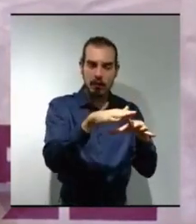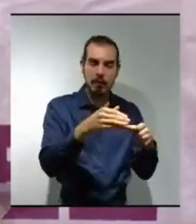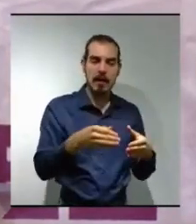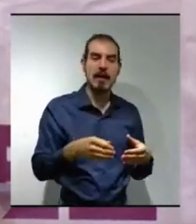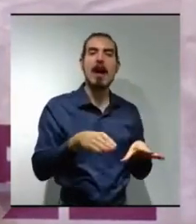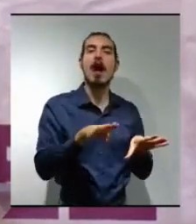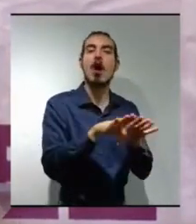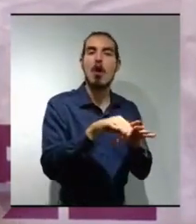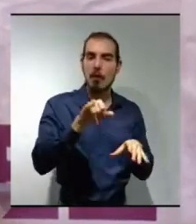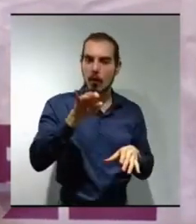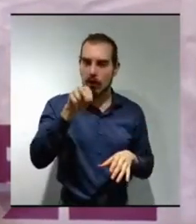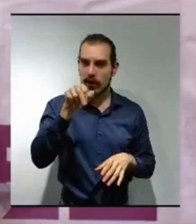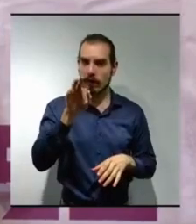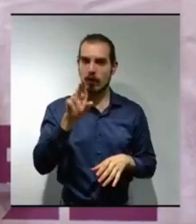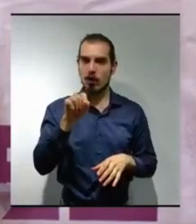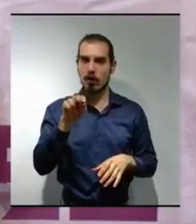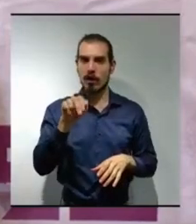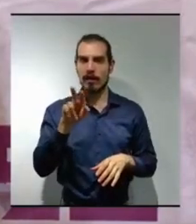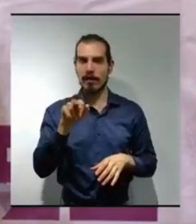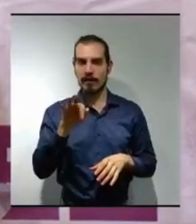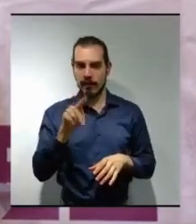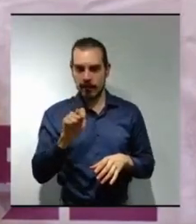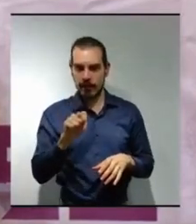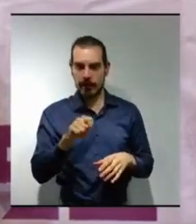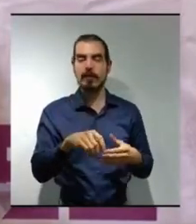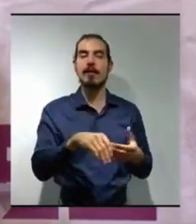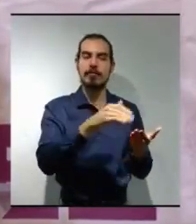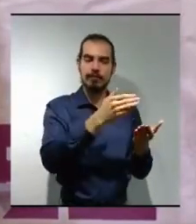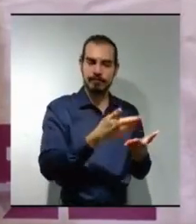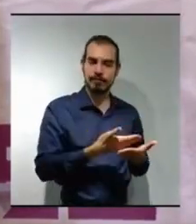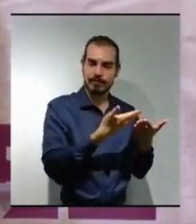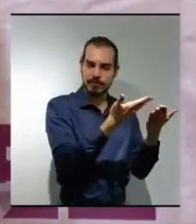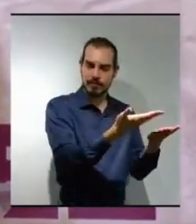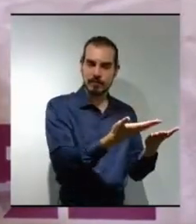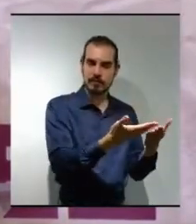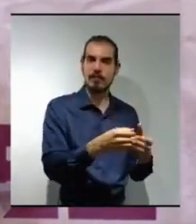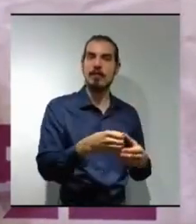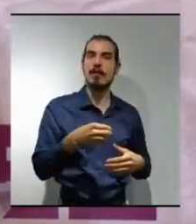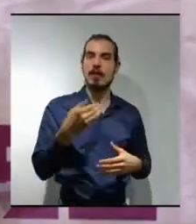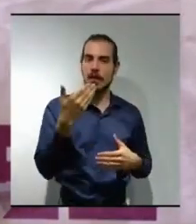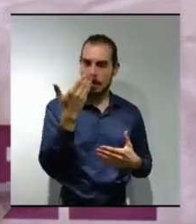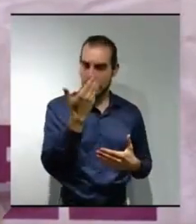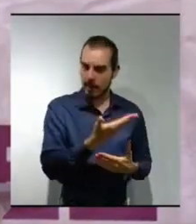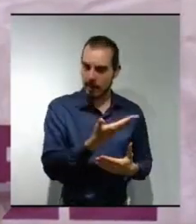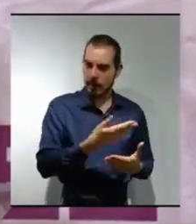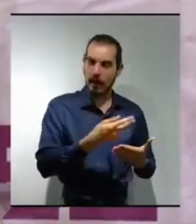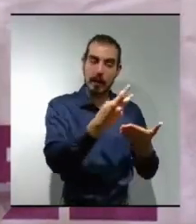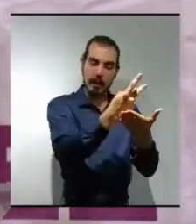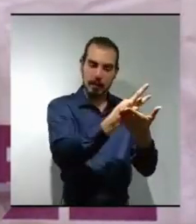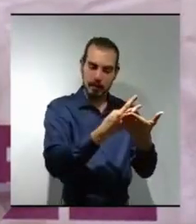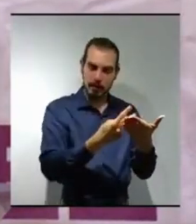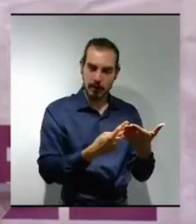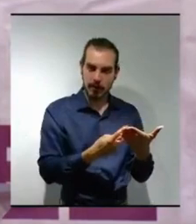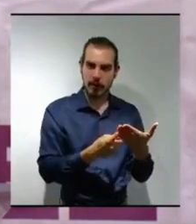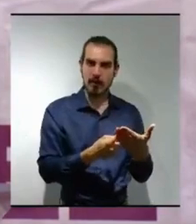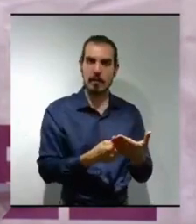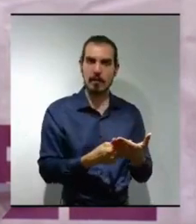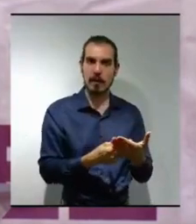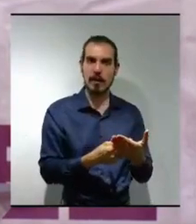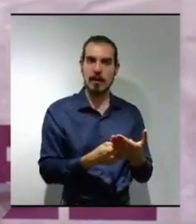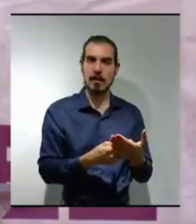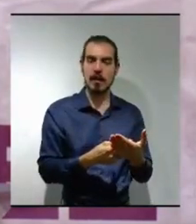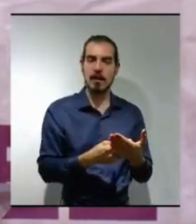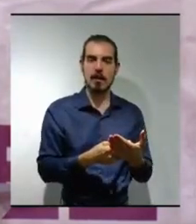crédito a través de Infonavit. Por eso nació la intención, el licenciado Pérez Cuellar promovió en conjunto